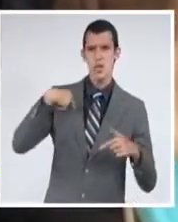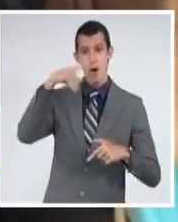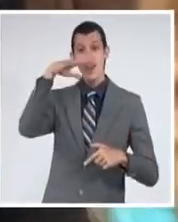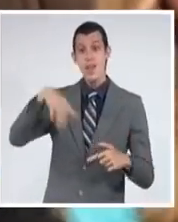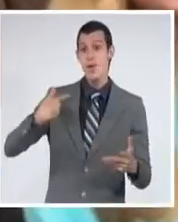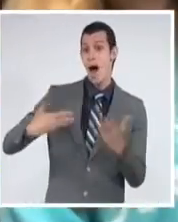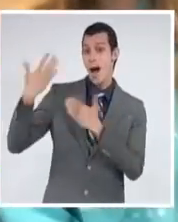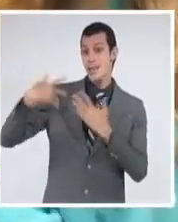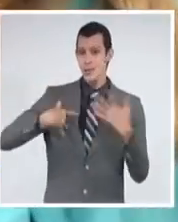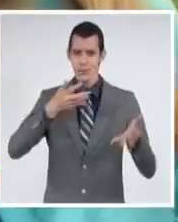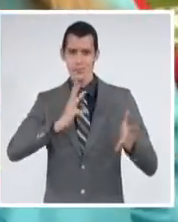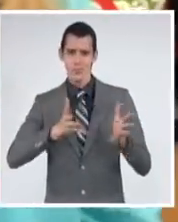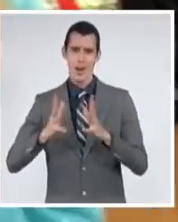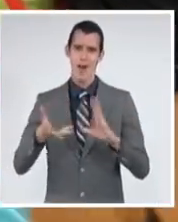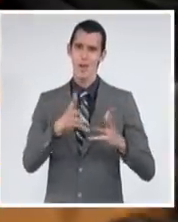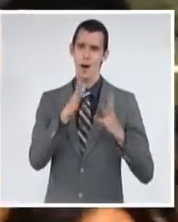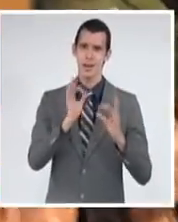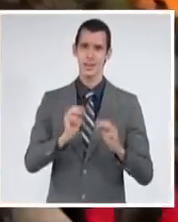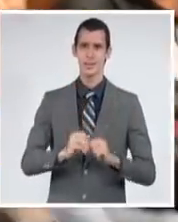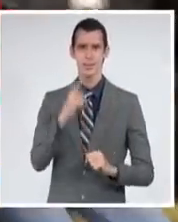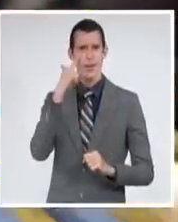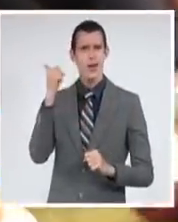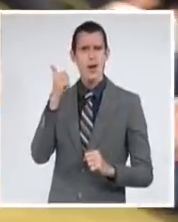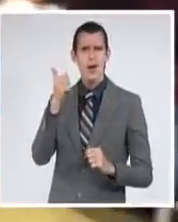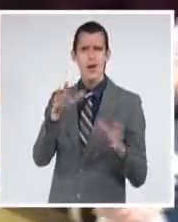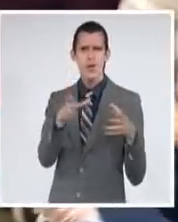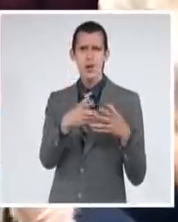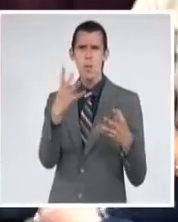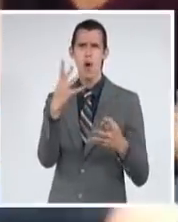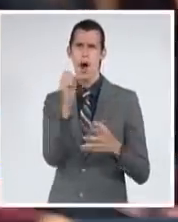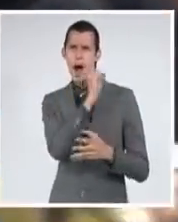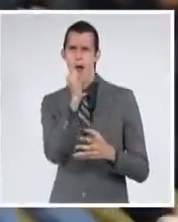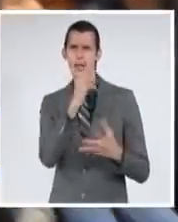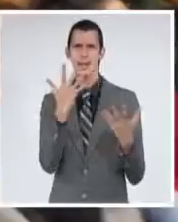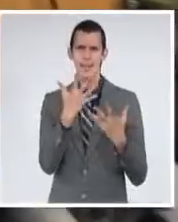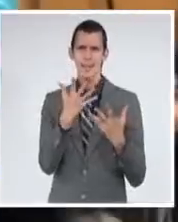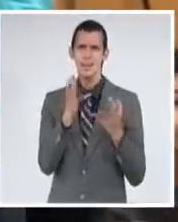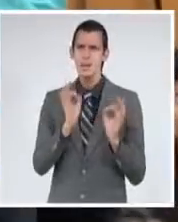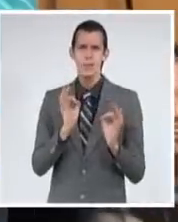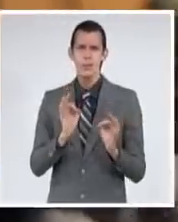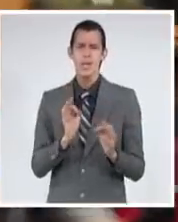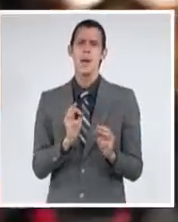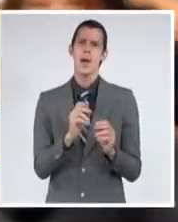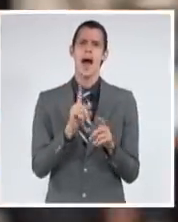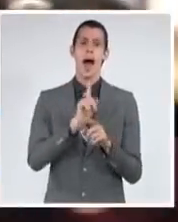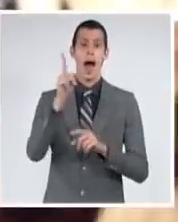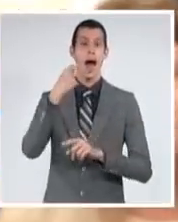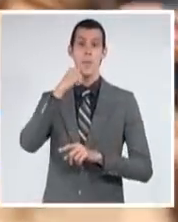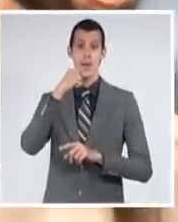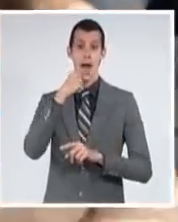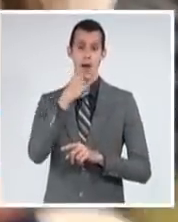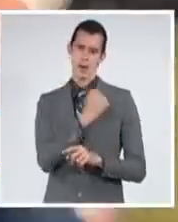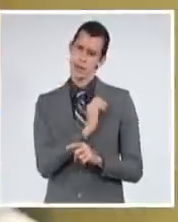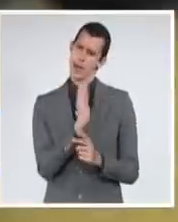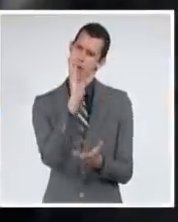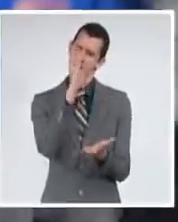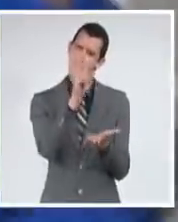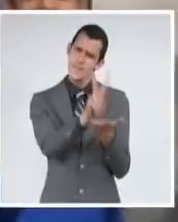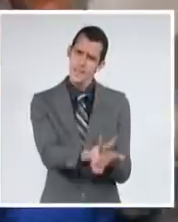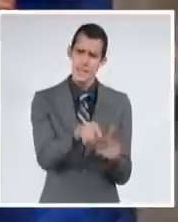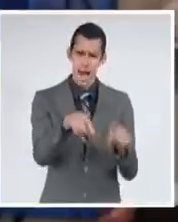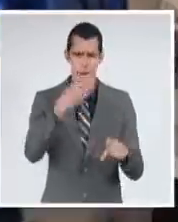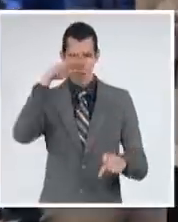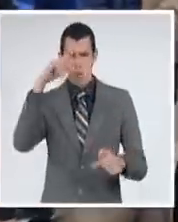La curiosidad por visitar Cuba promovió varios viajes de Lazo y sus estudiantes a la isla. Hoy es una de las experiencias educativas